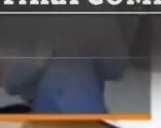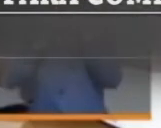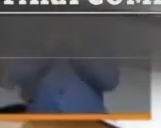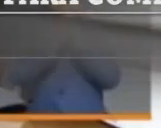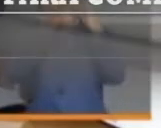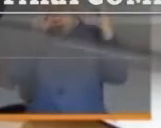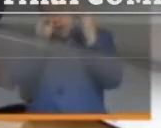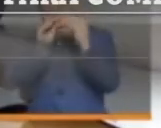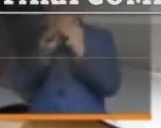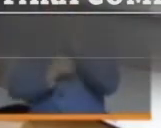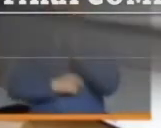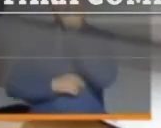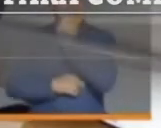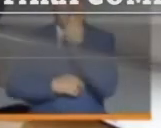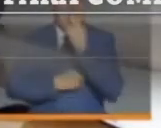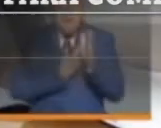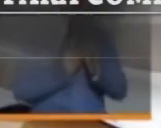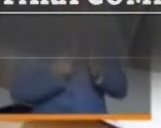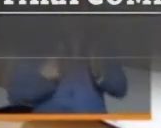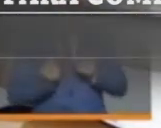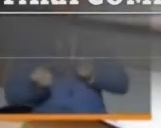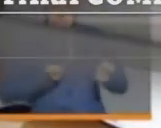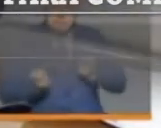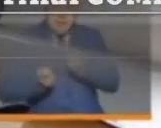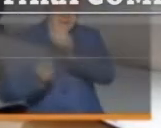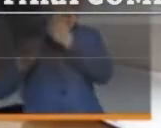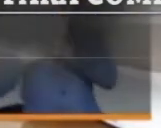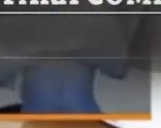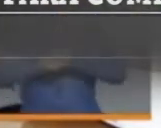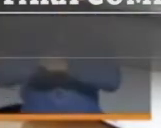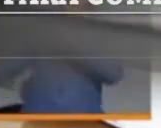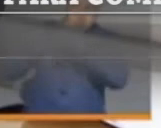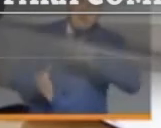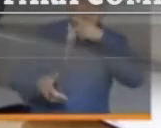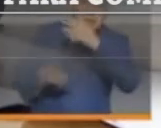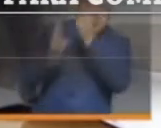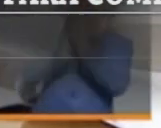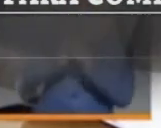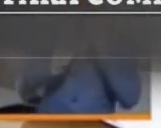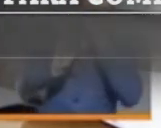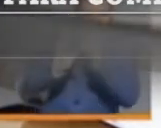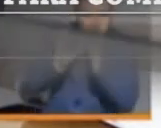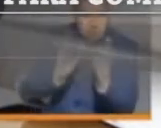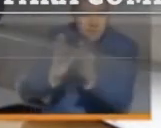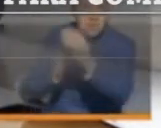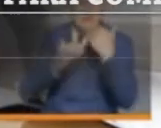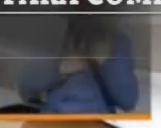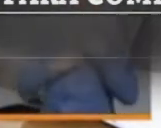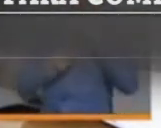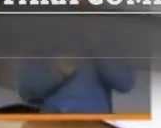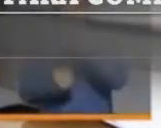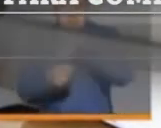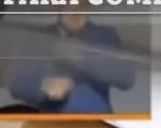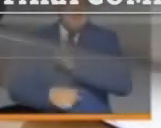y garantizar el cumplimiento de las condiciones de manejo, almacenamiento hasta el momento de aplicación de la vacuna. En